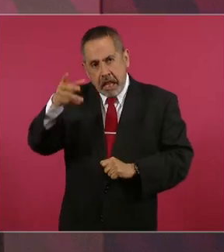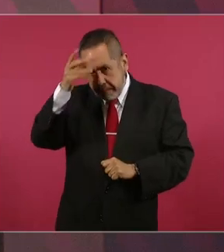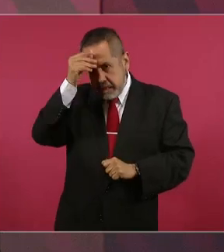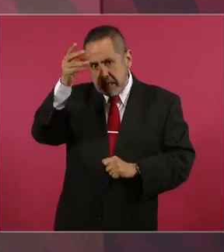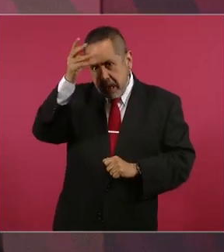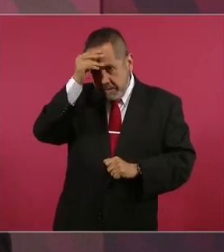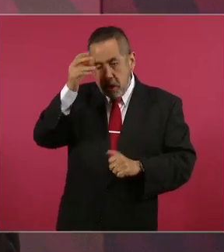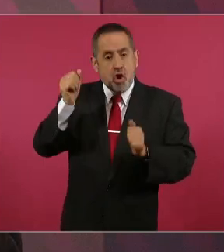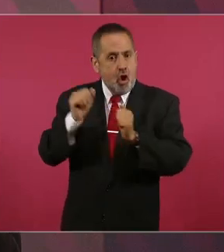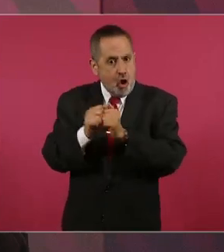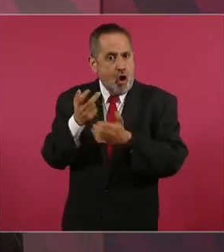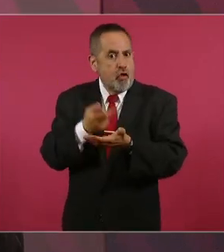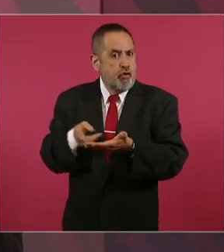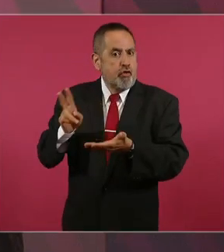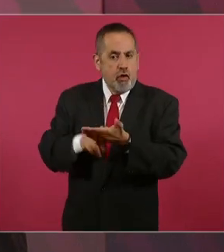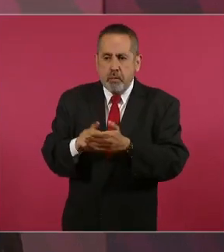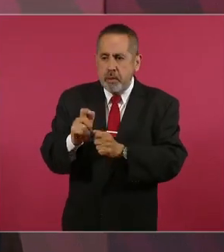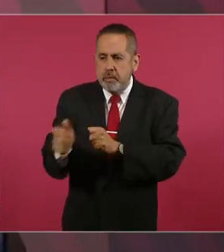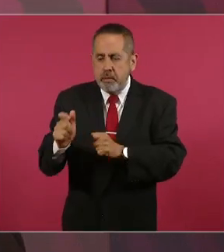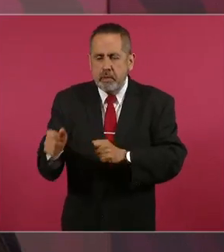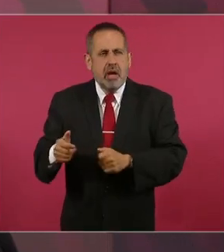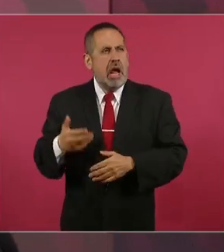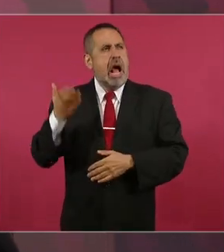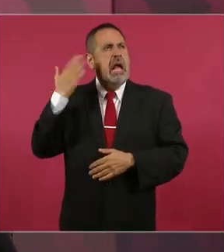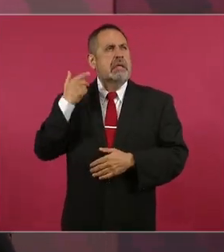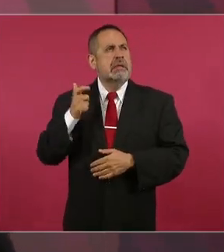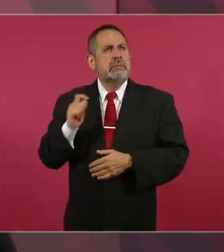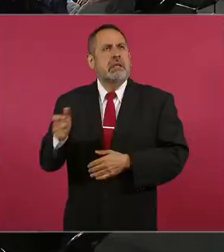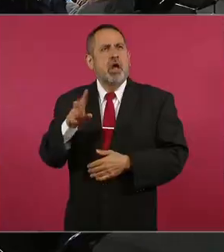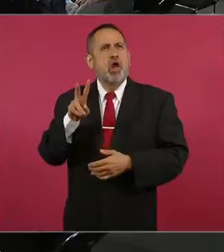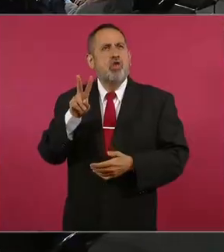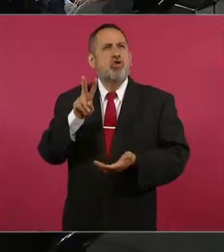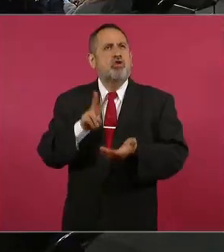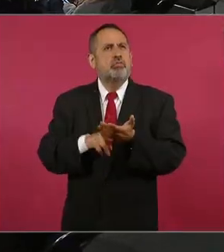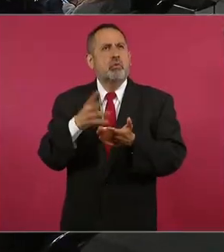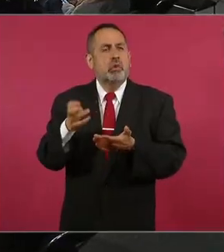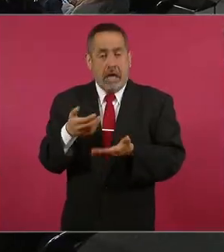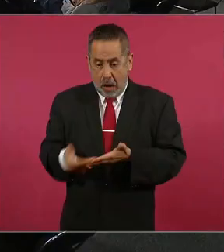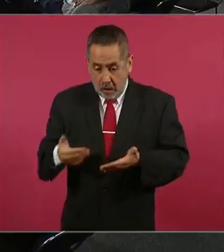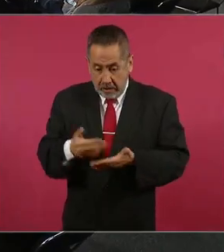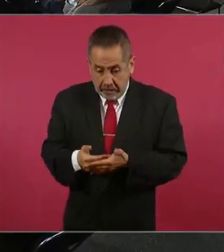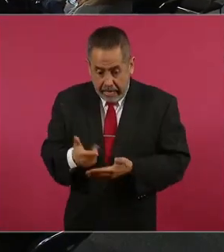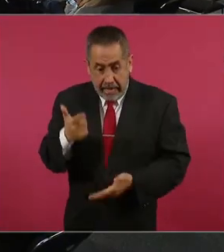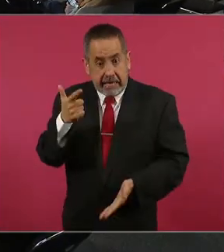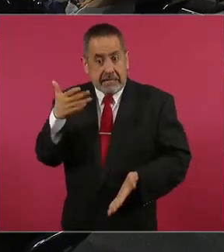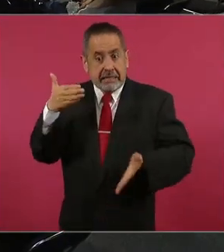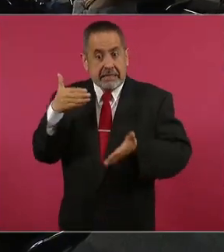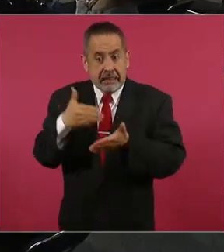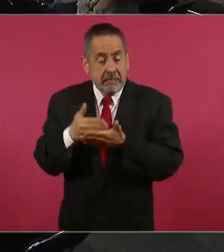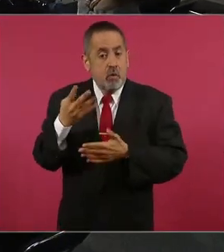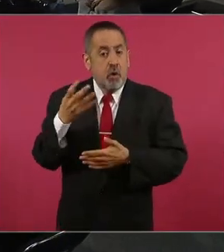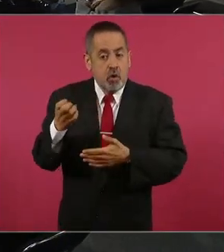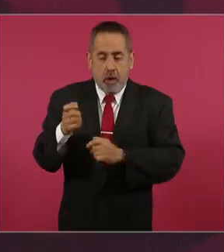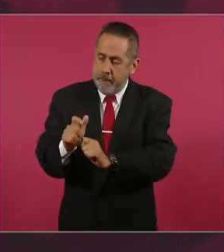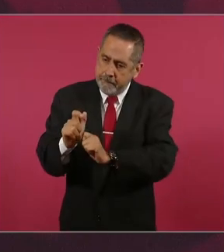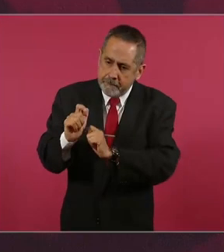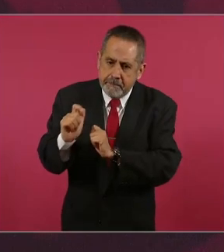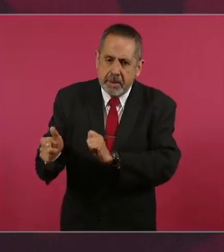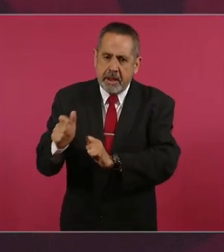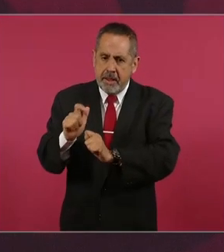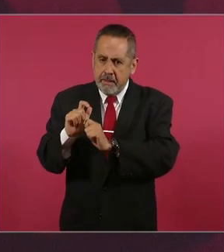Cuando llegamos eran 2,400 pesos, ahora son 7,400.